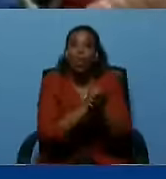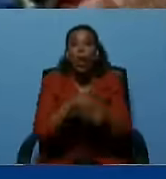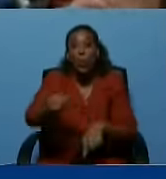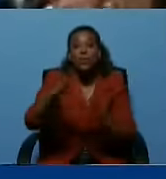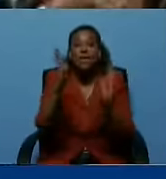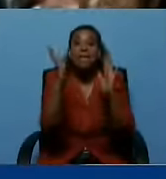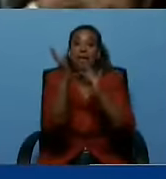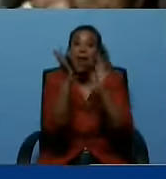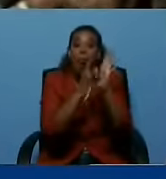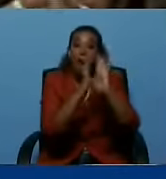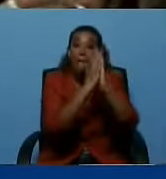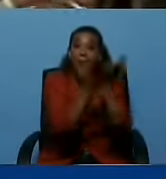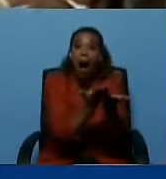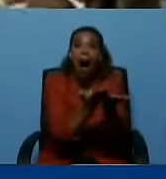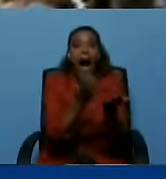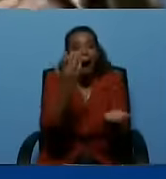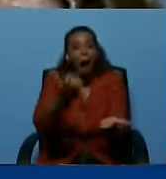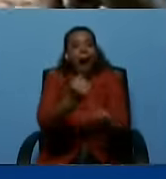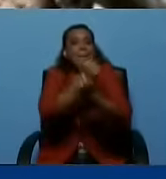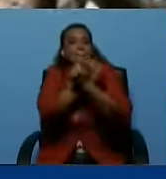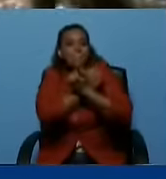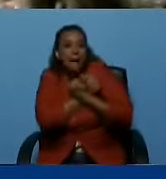Biblia, amaos